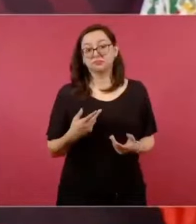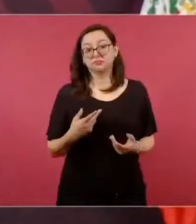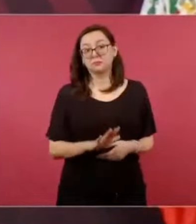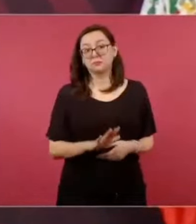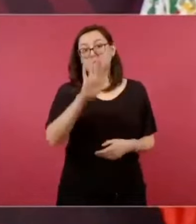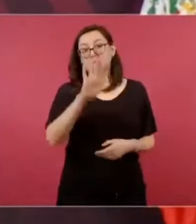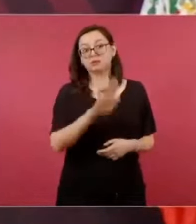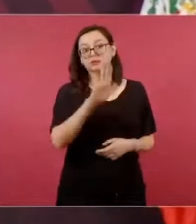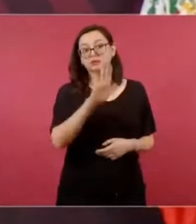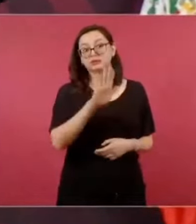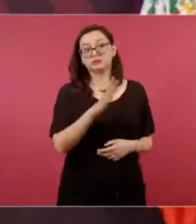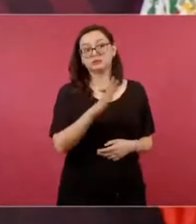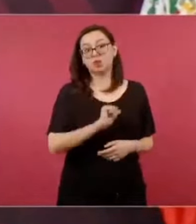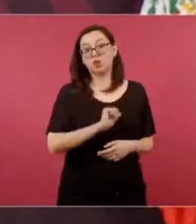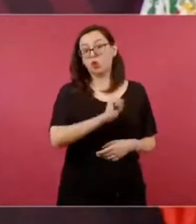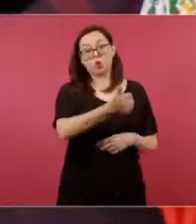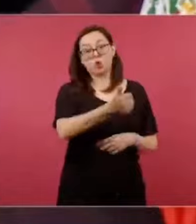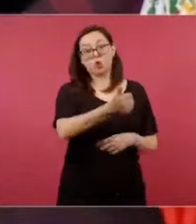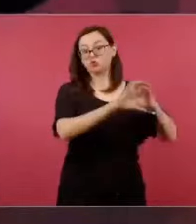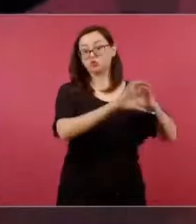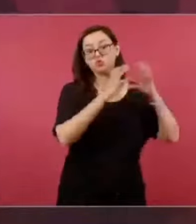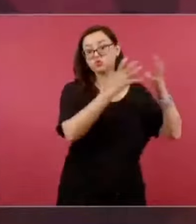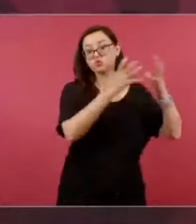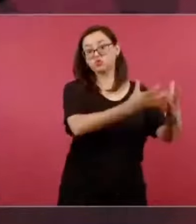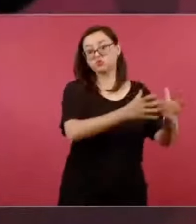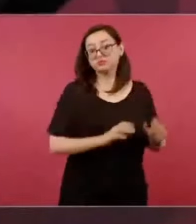o sea, muy divorciados